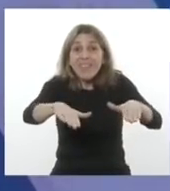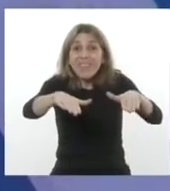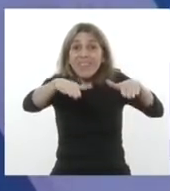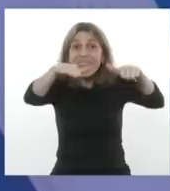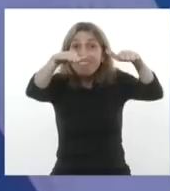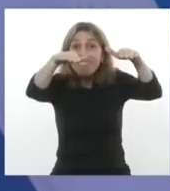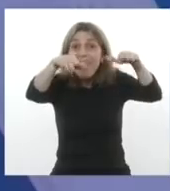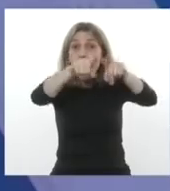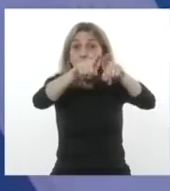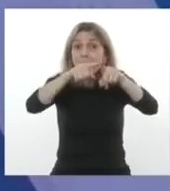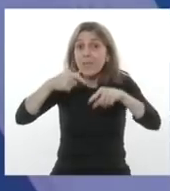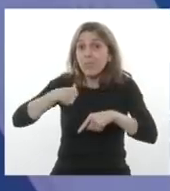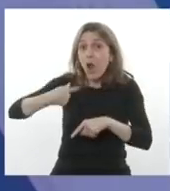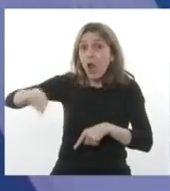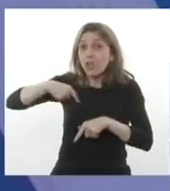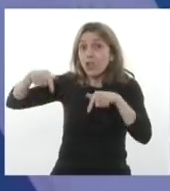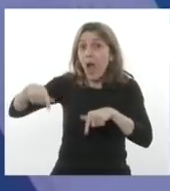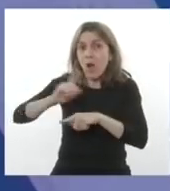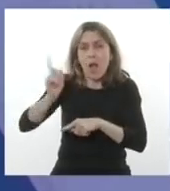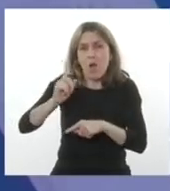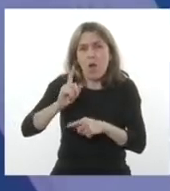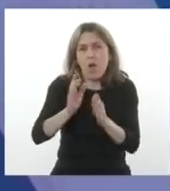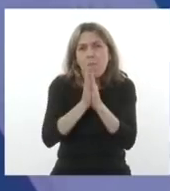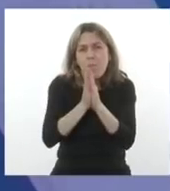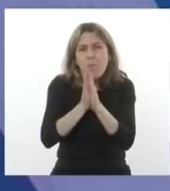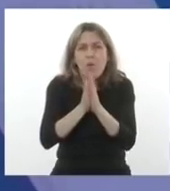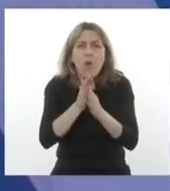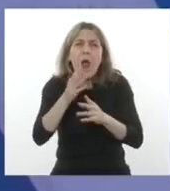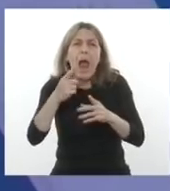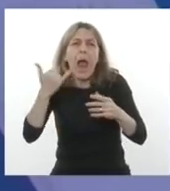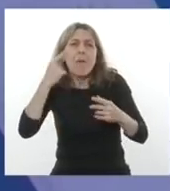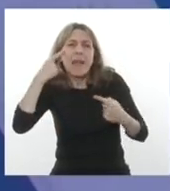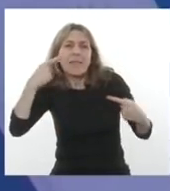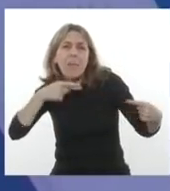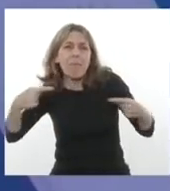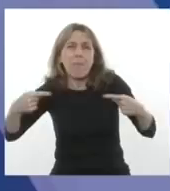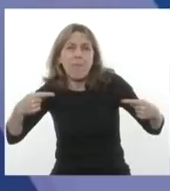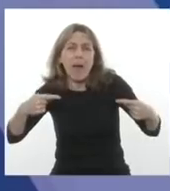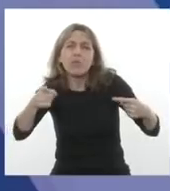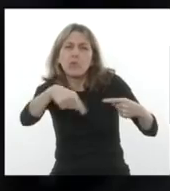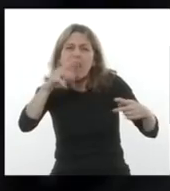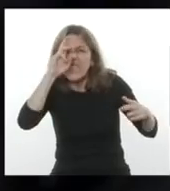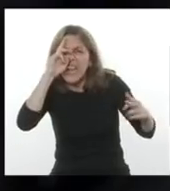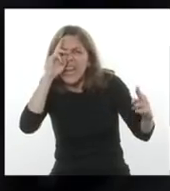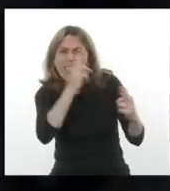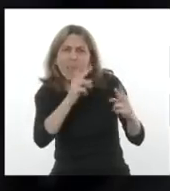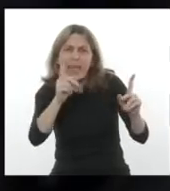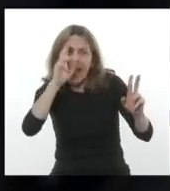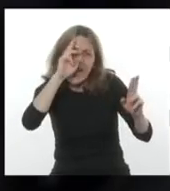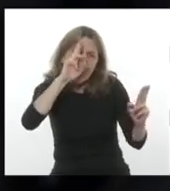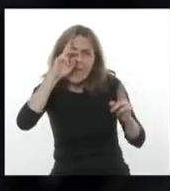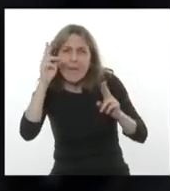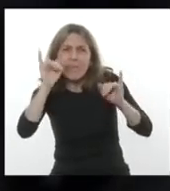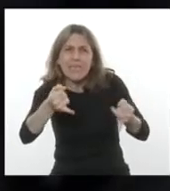lo que le pasó a mi generación. Que no los dividan las diferencias. Respeten las diferencias. Convivan